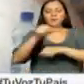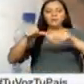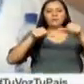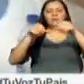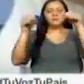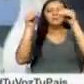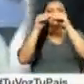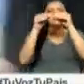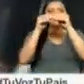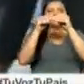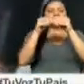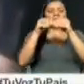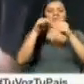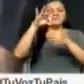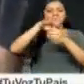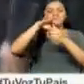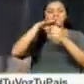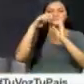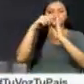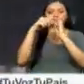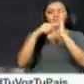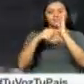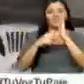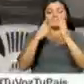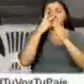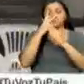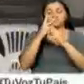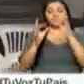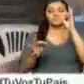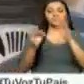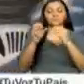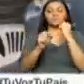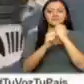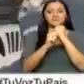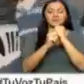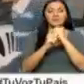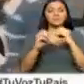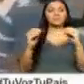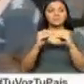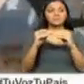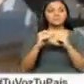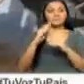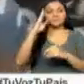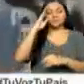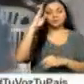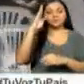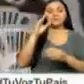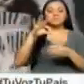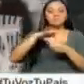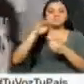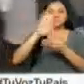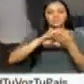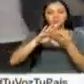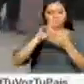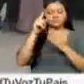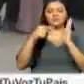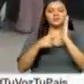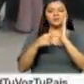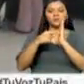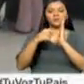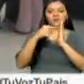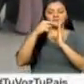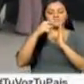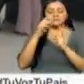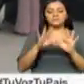y contencioso tributario, la unidad judicial de trabajo y la dirección provincial de Pichincha. El principal objetivo de esta obra